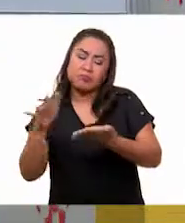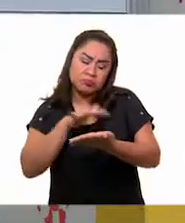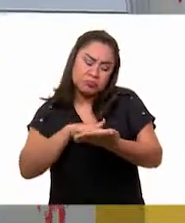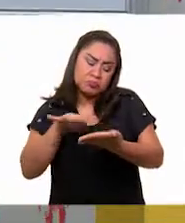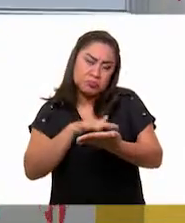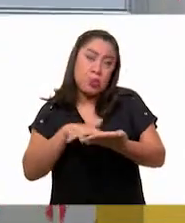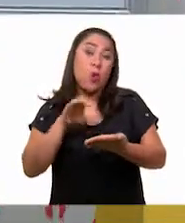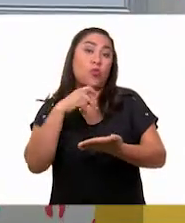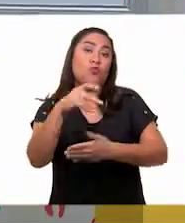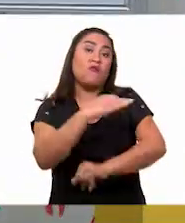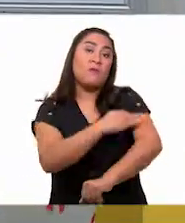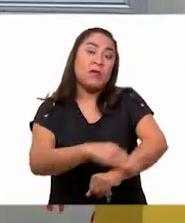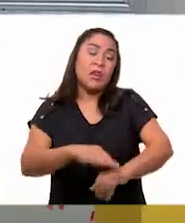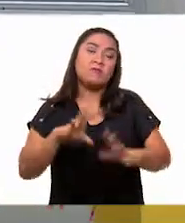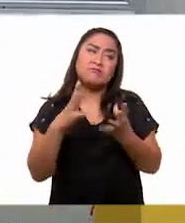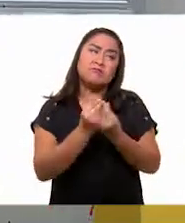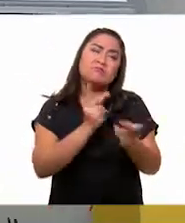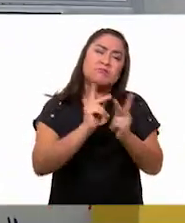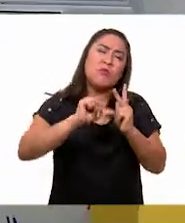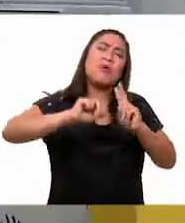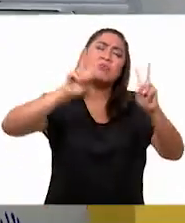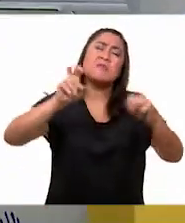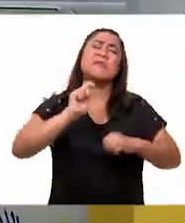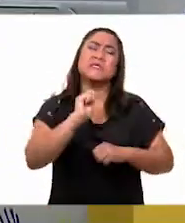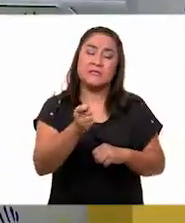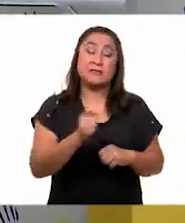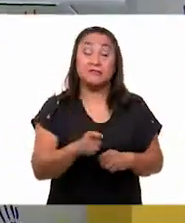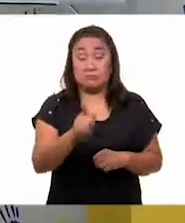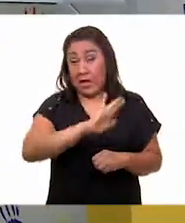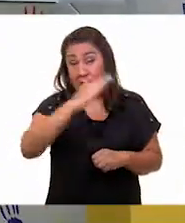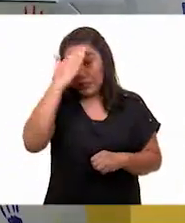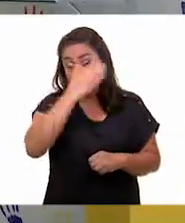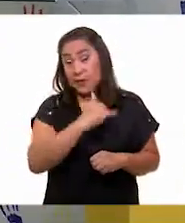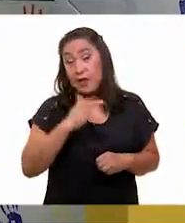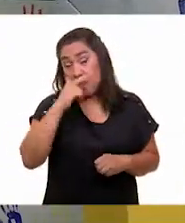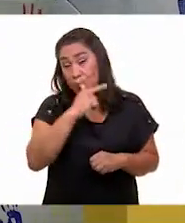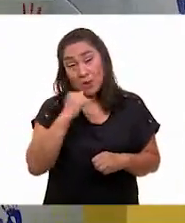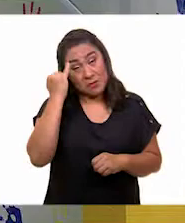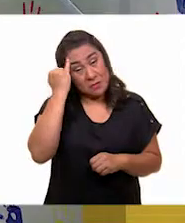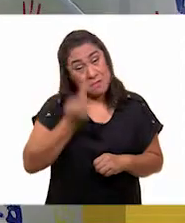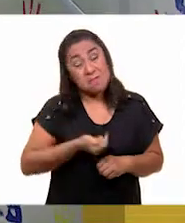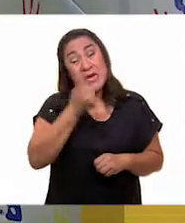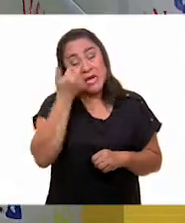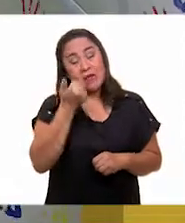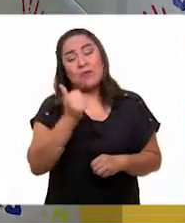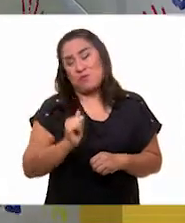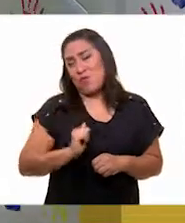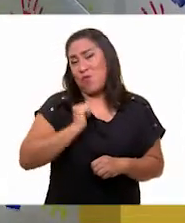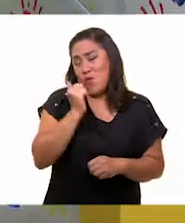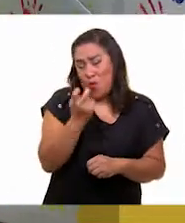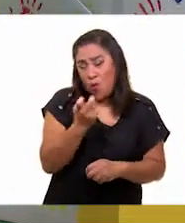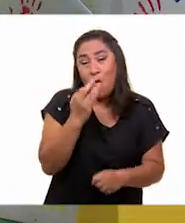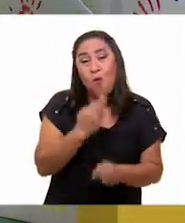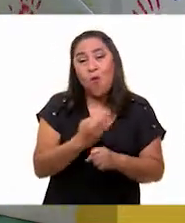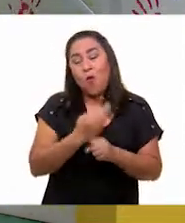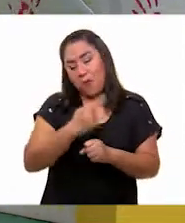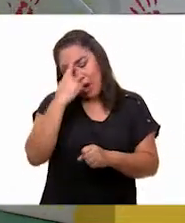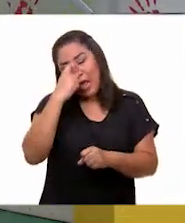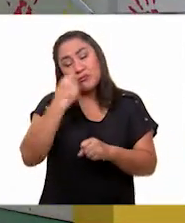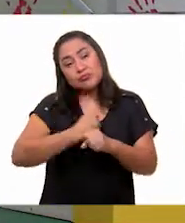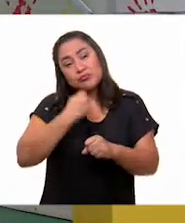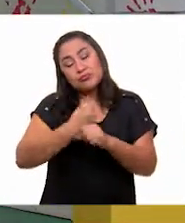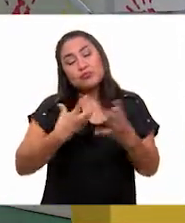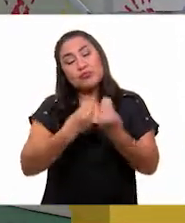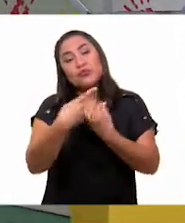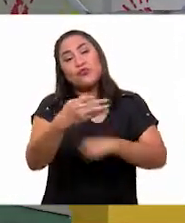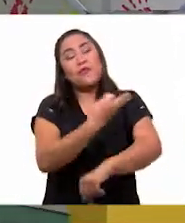comenta el tema de hoy con tu familia. Si tienes la fortuna de hablar una lengua indígena, aprovecha también este momento para practicarla y